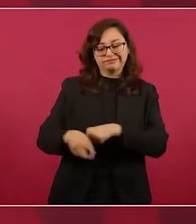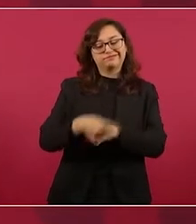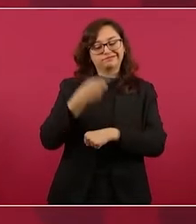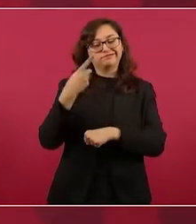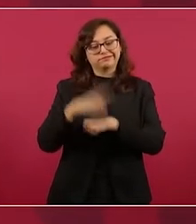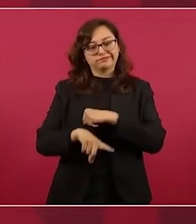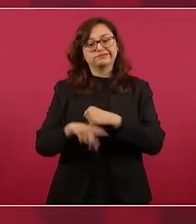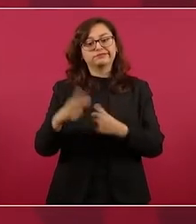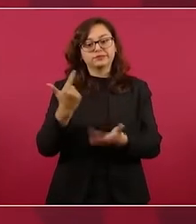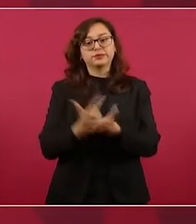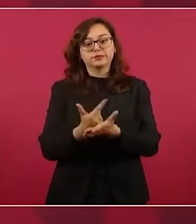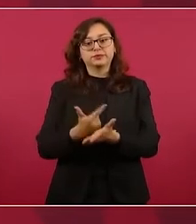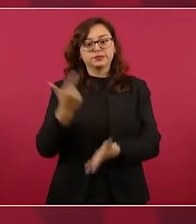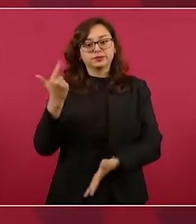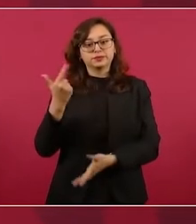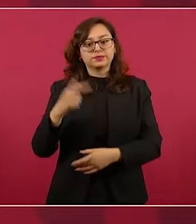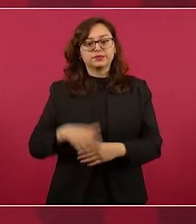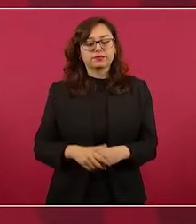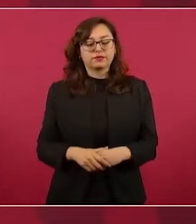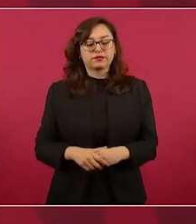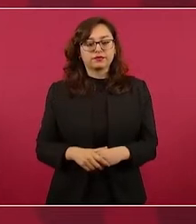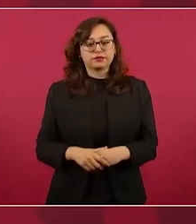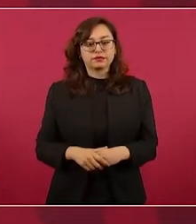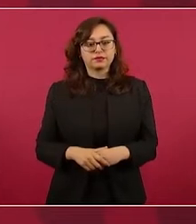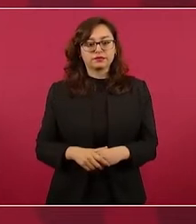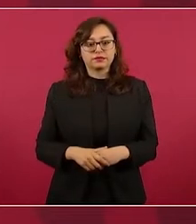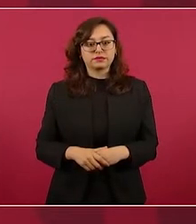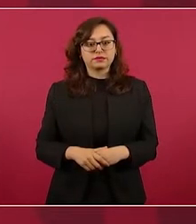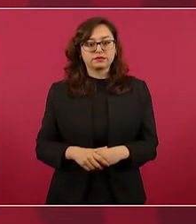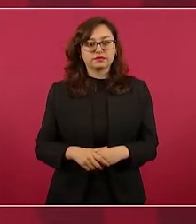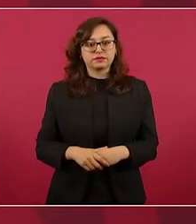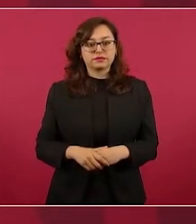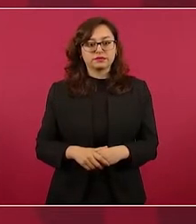Imaginan los medios que se dedicaban a aplaudirle